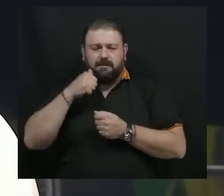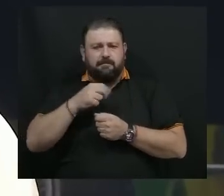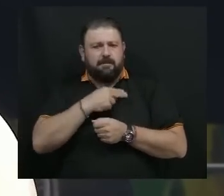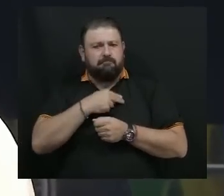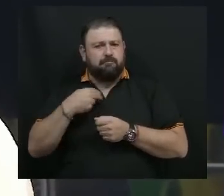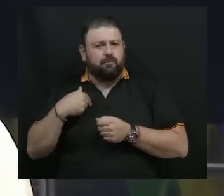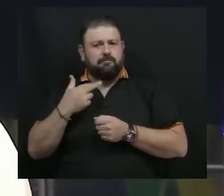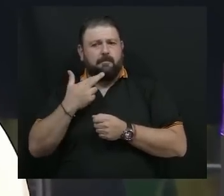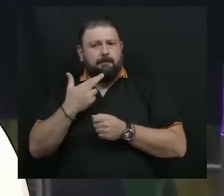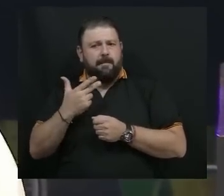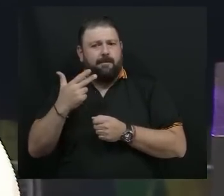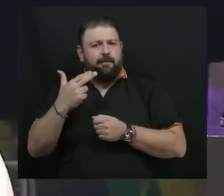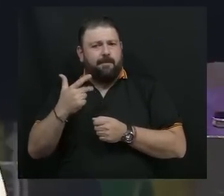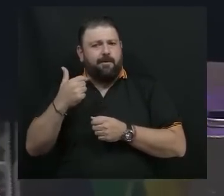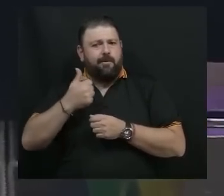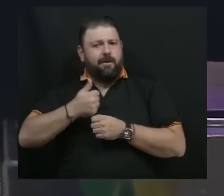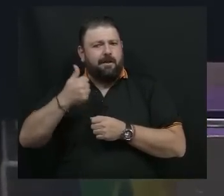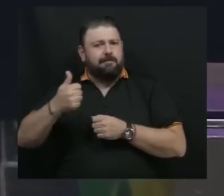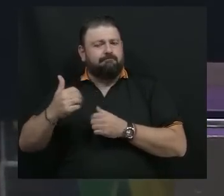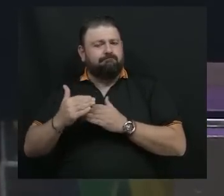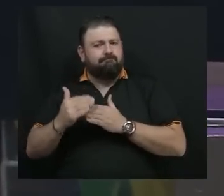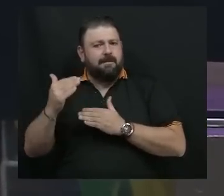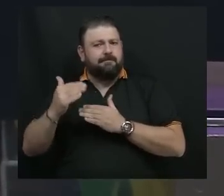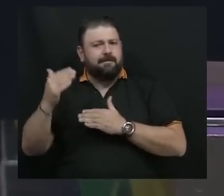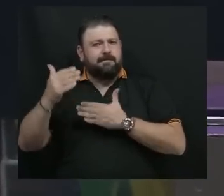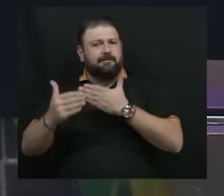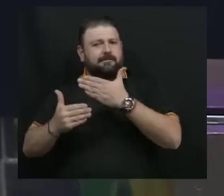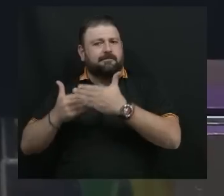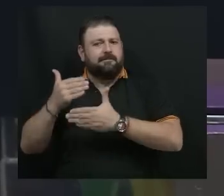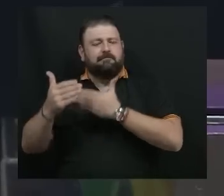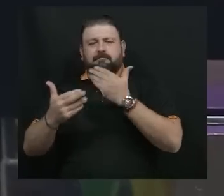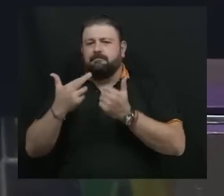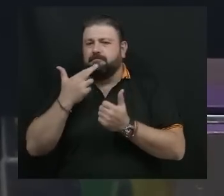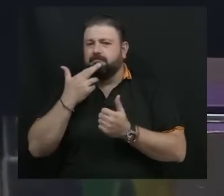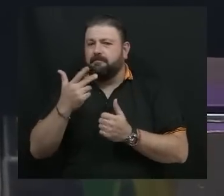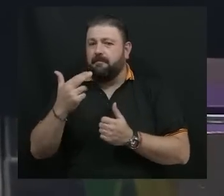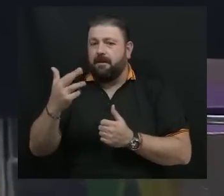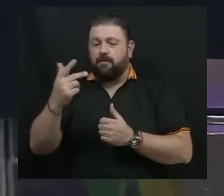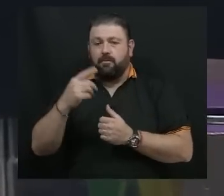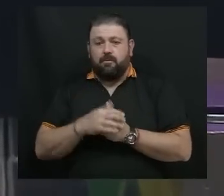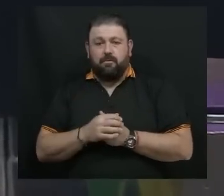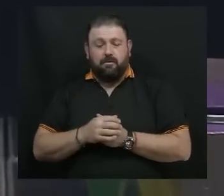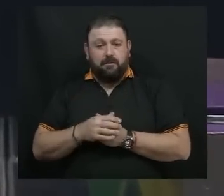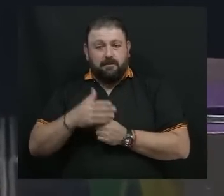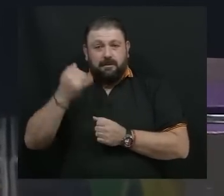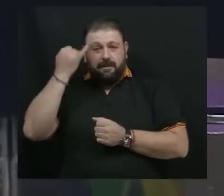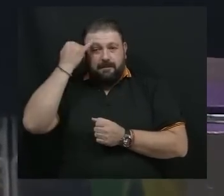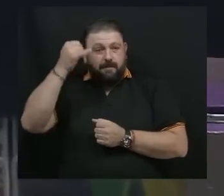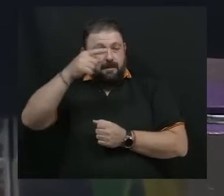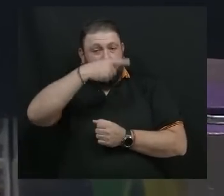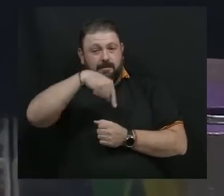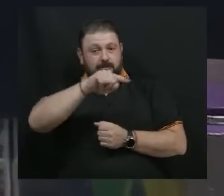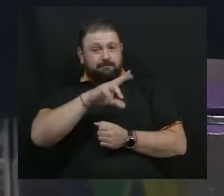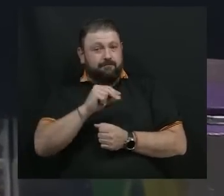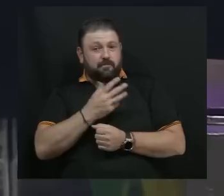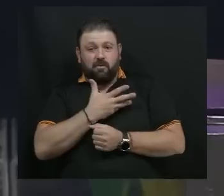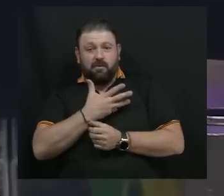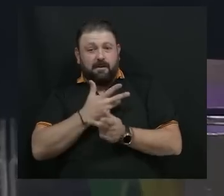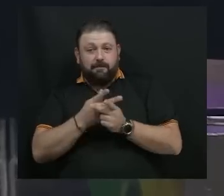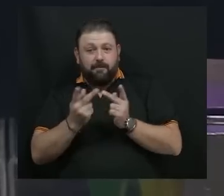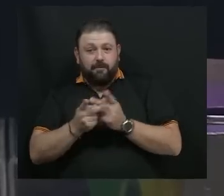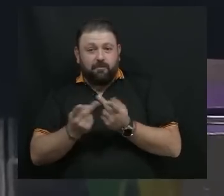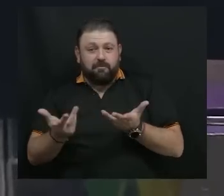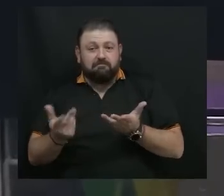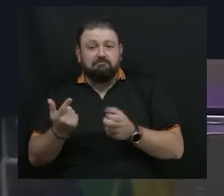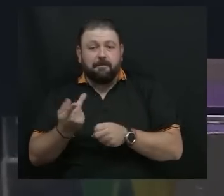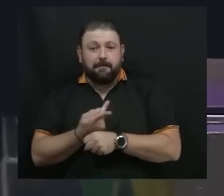y realmente es el protagonista de esto, amigos. Nada de esto sería posible si no tuviéramos el producto que tenemos. ¿Quién